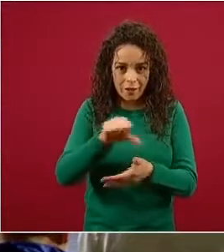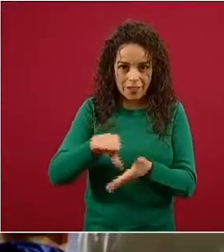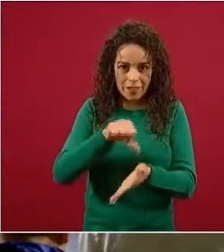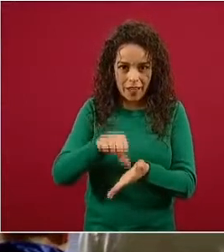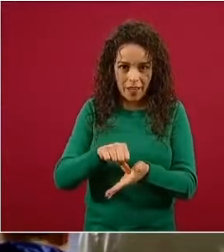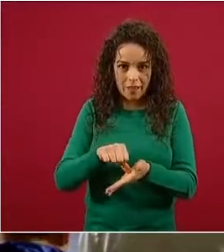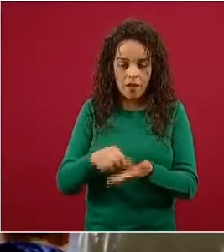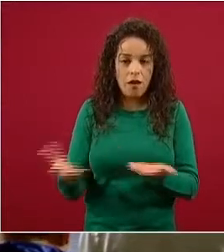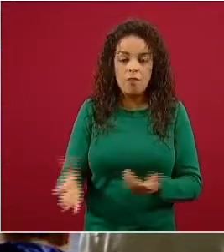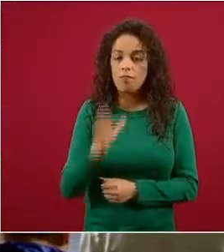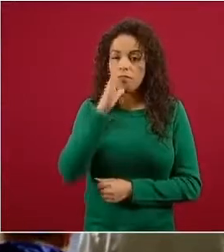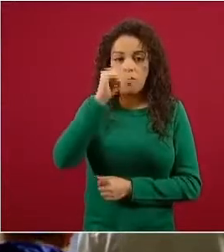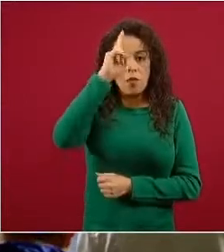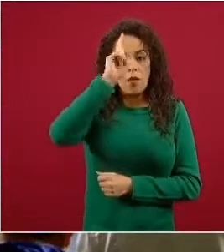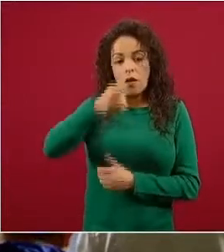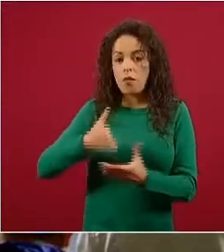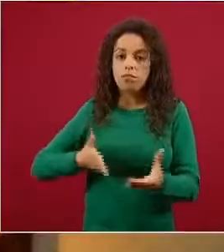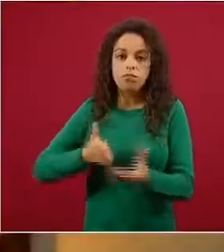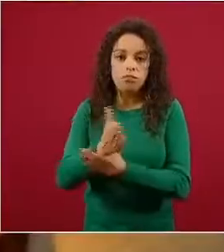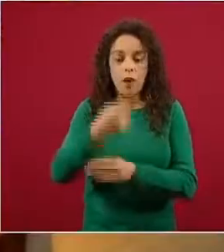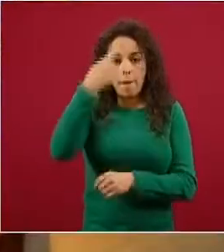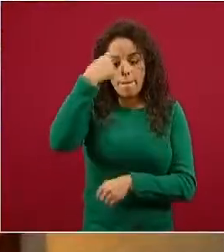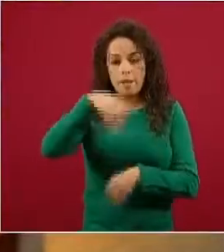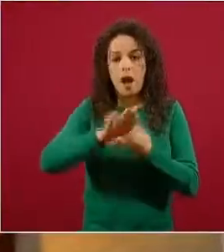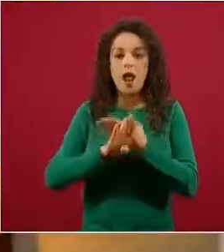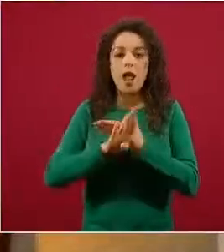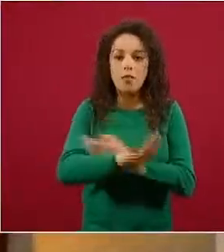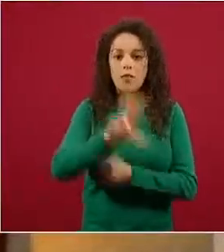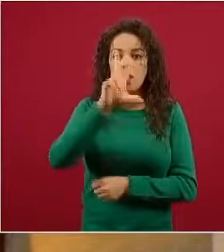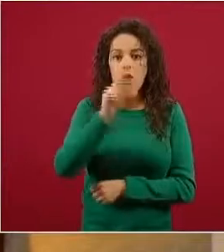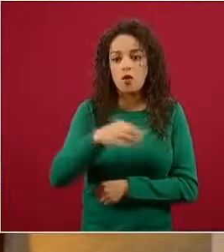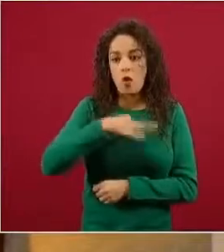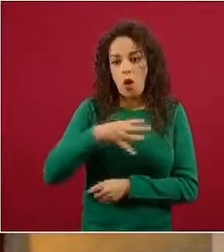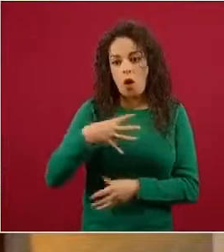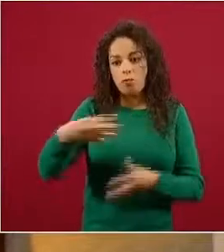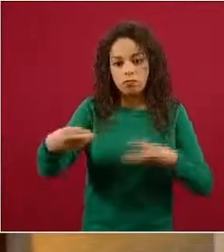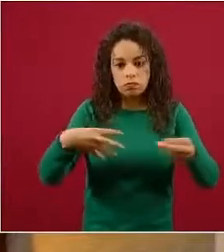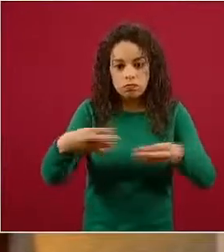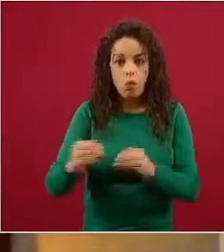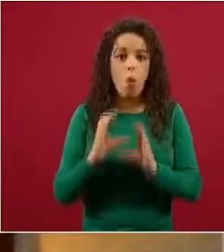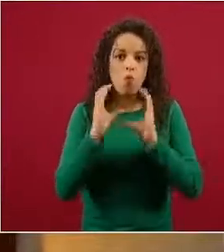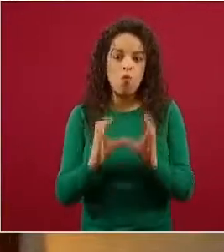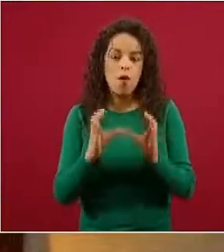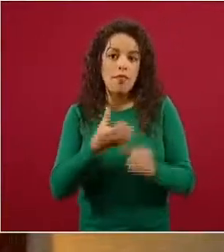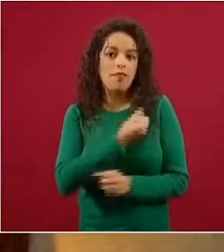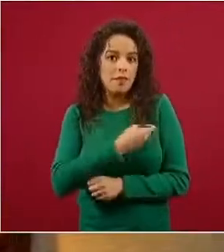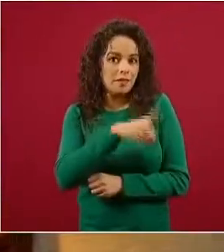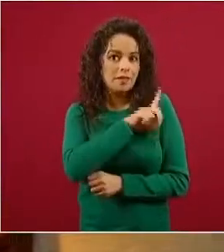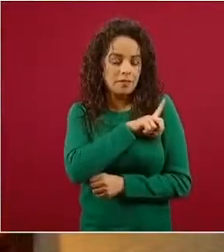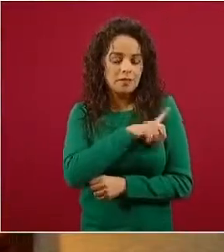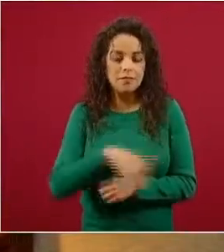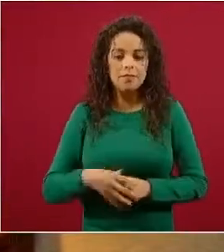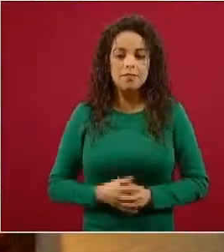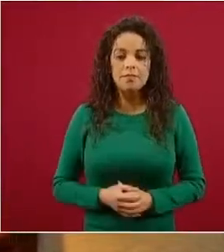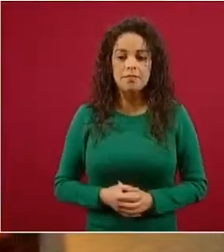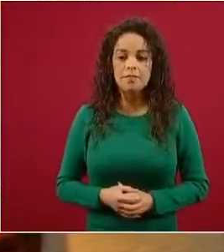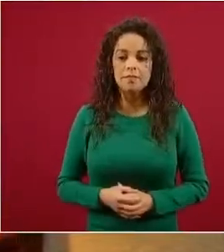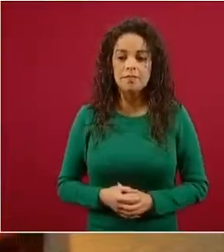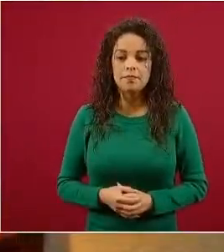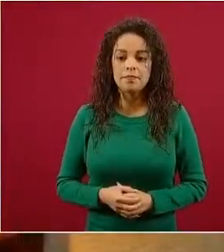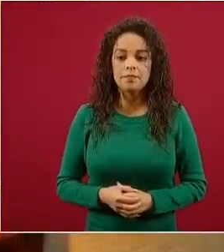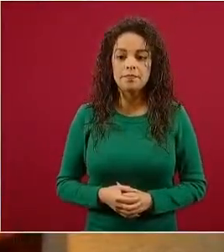Hay personas que no presentan alguna de estas etapas, hay personas que pueden pasar por algunas y regresar a otras. Sin